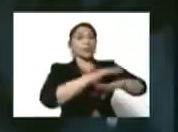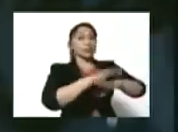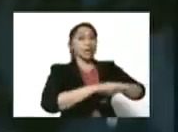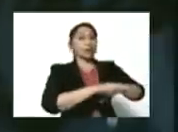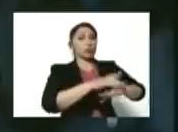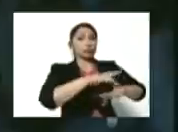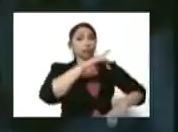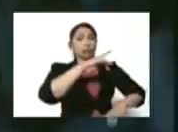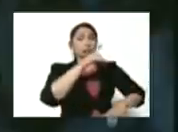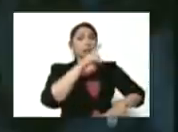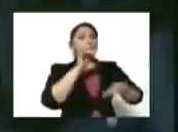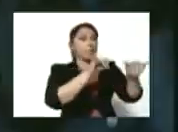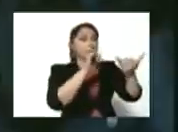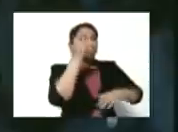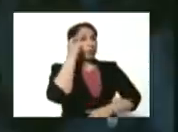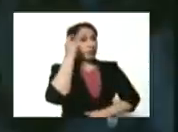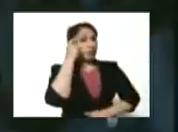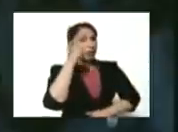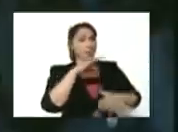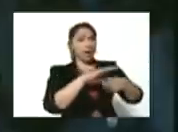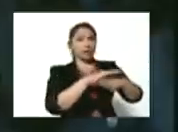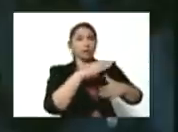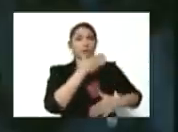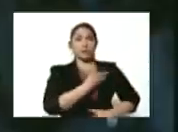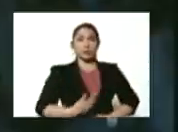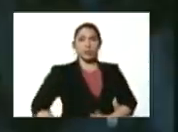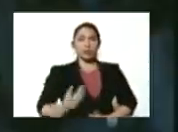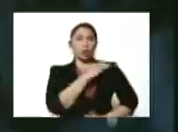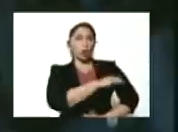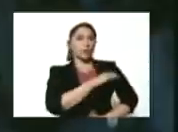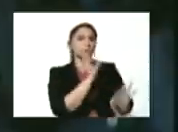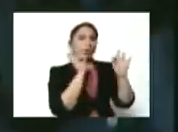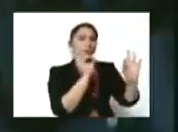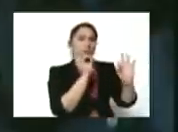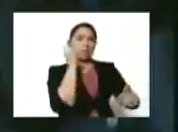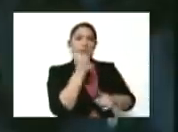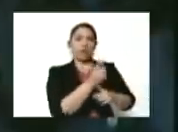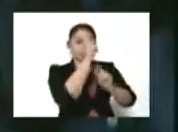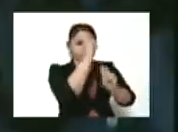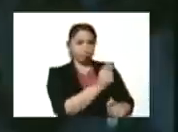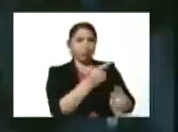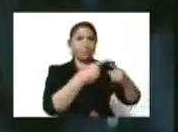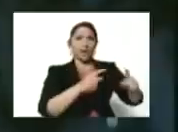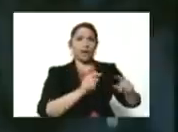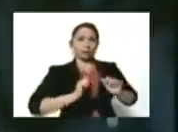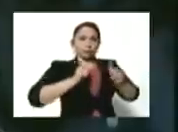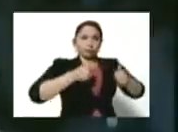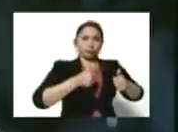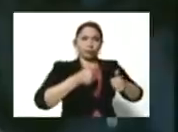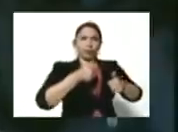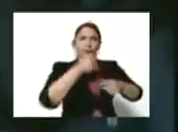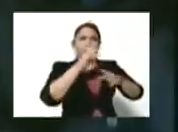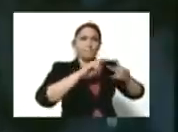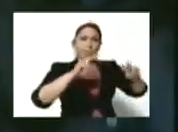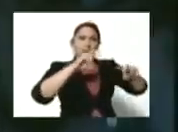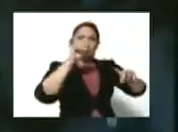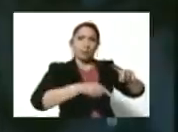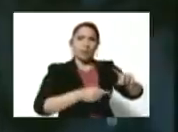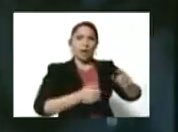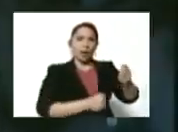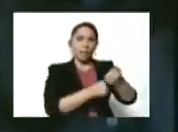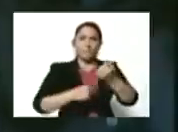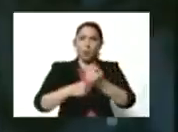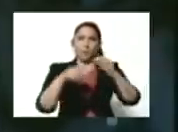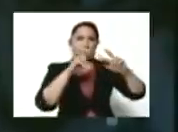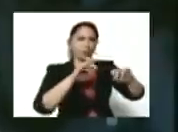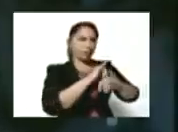este mismo día martes, presidente, una comisión especial se va a designar para avanzar en la investigación y también colaborar con la investigación